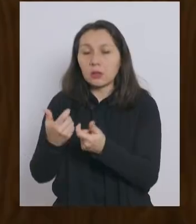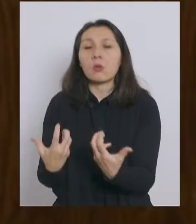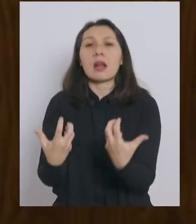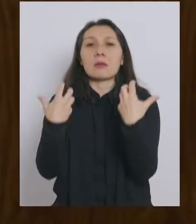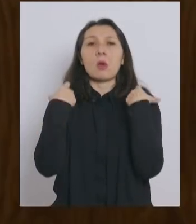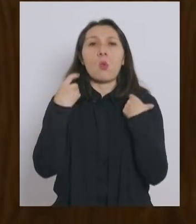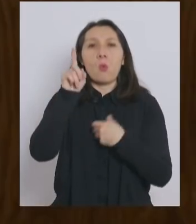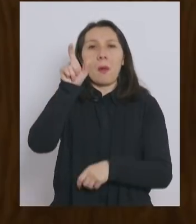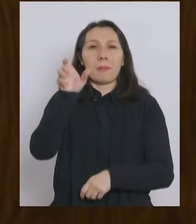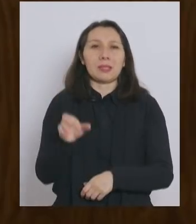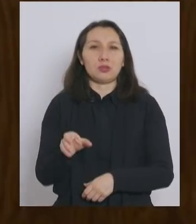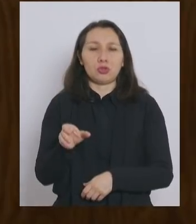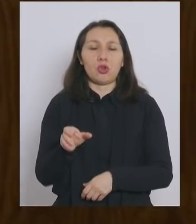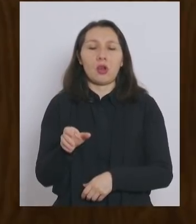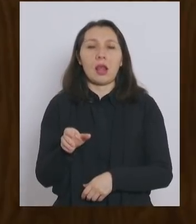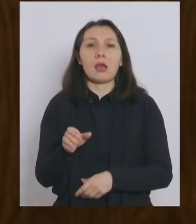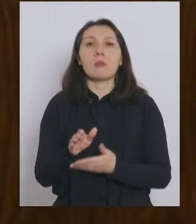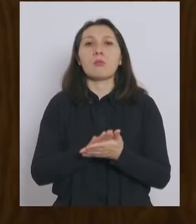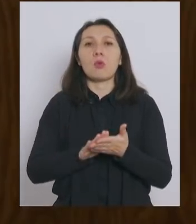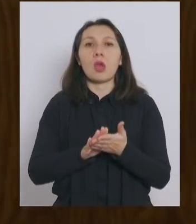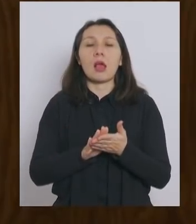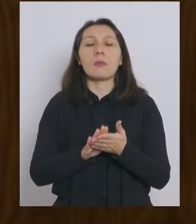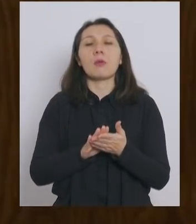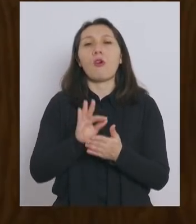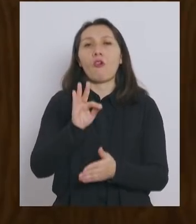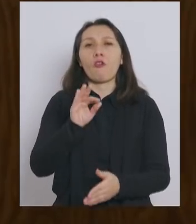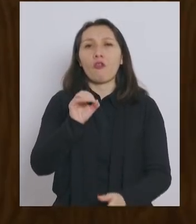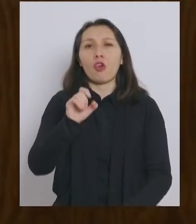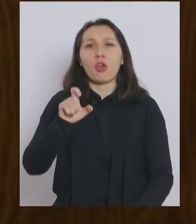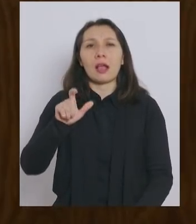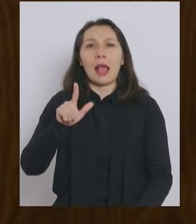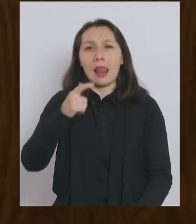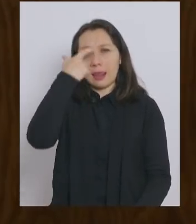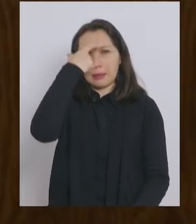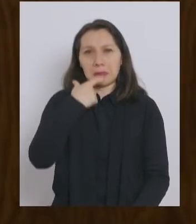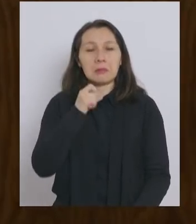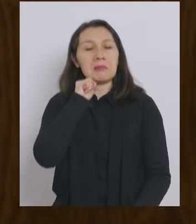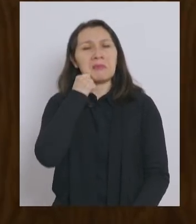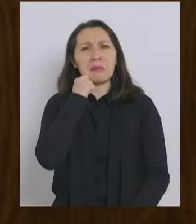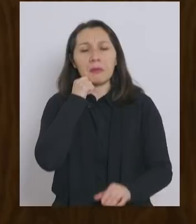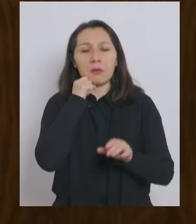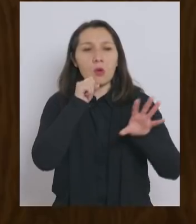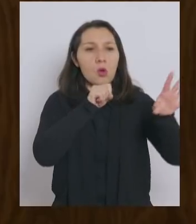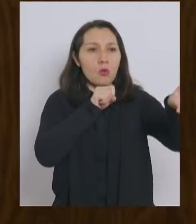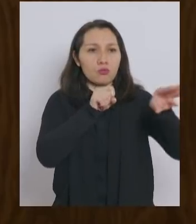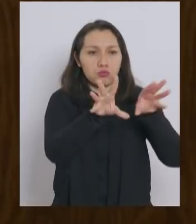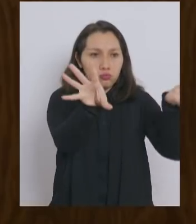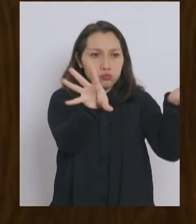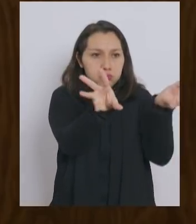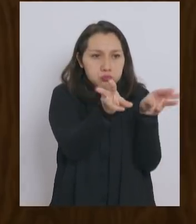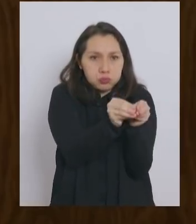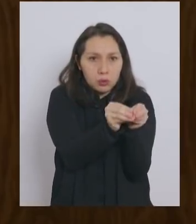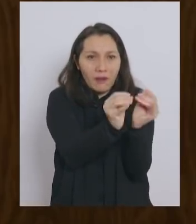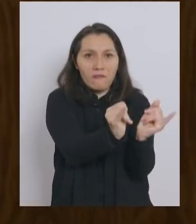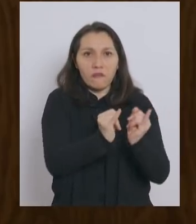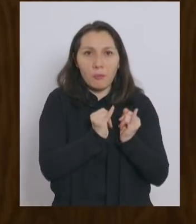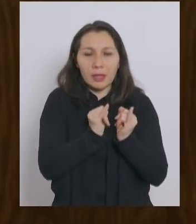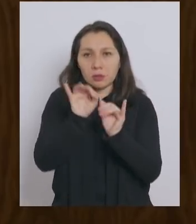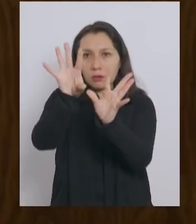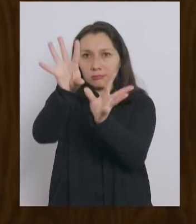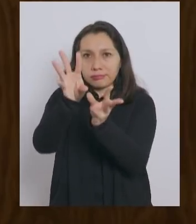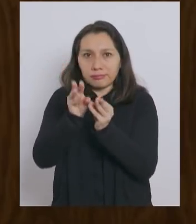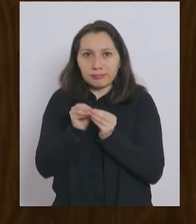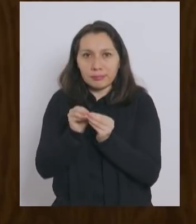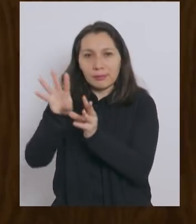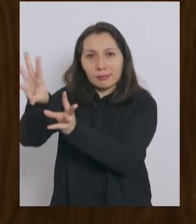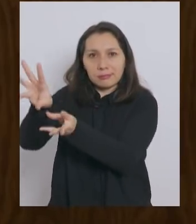¿no?, que es el punto focal, digamos, de una persona que concentra y centraliza la información